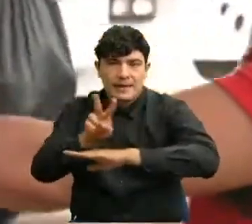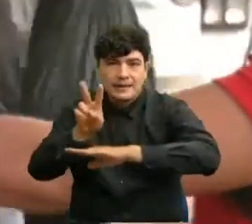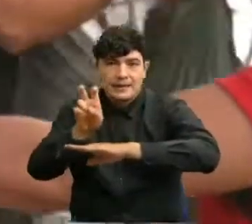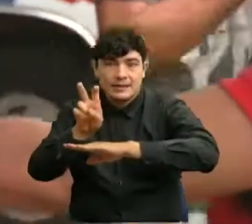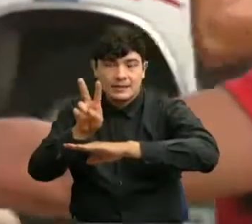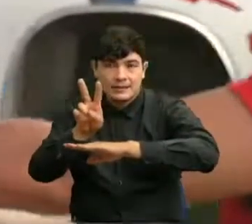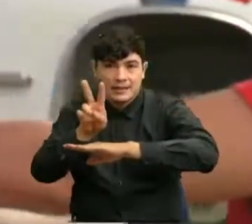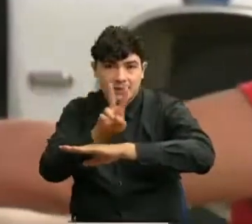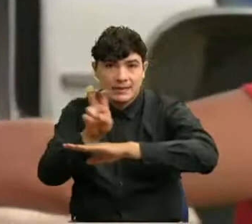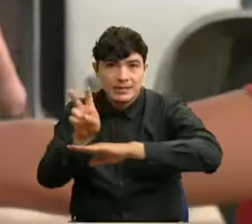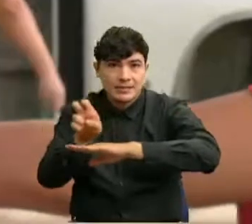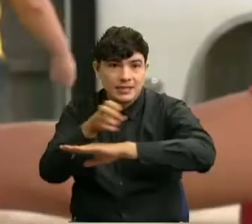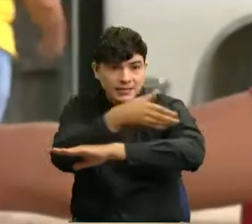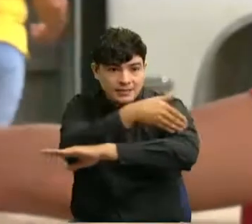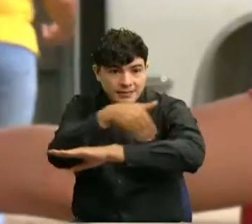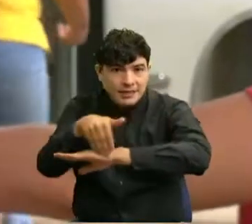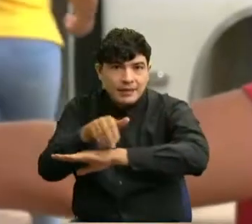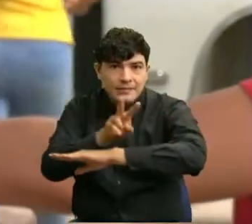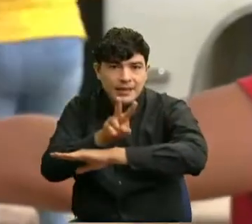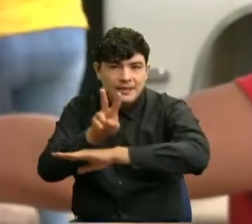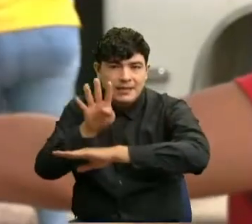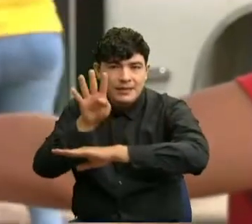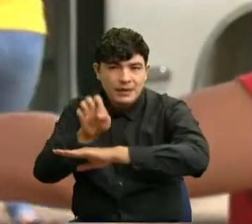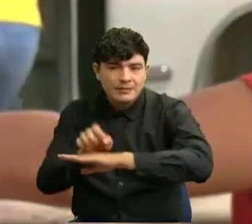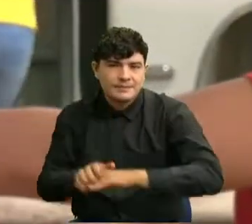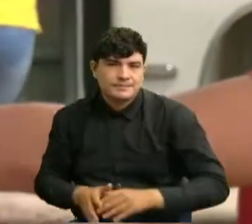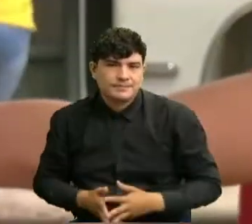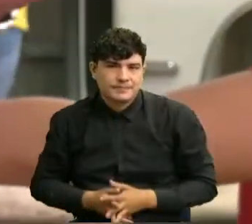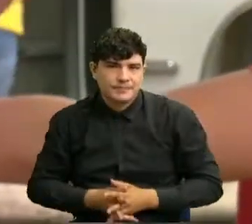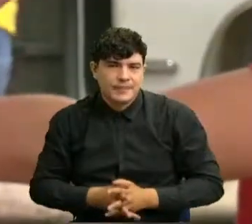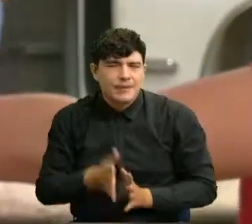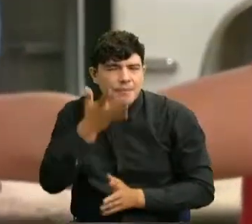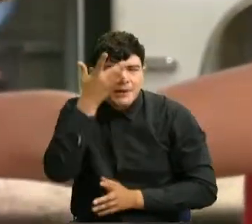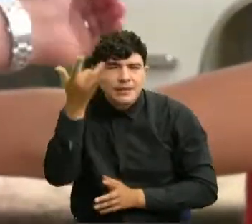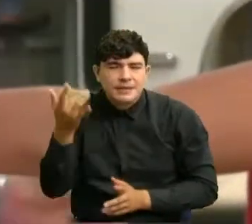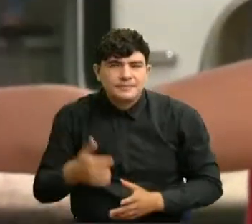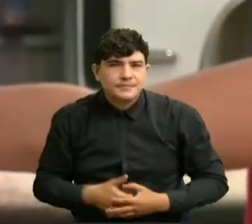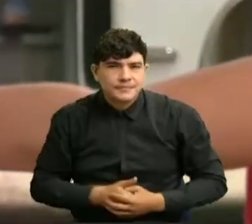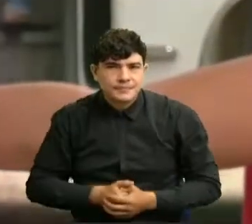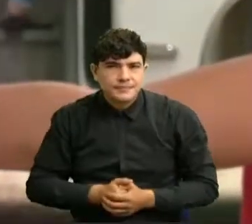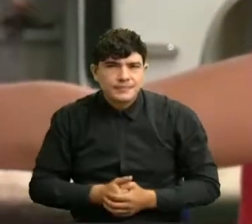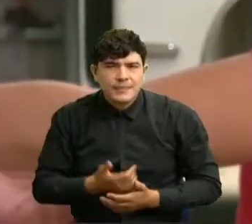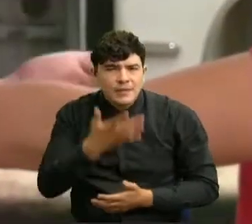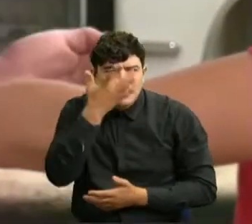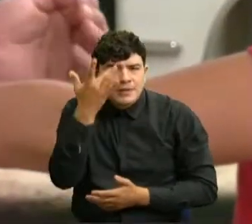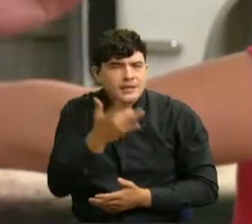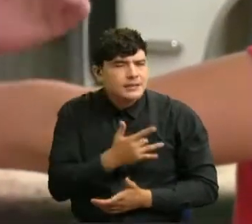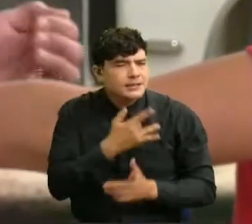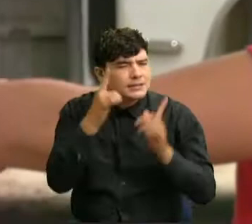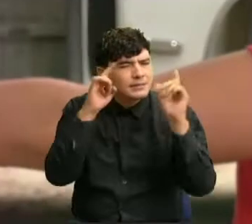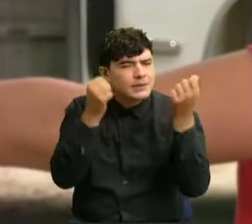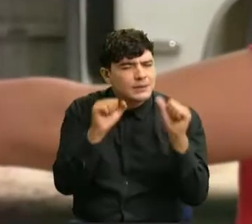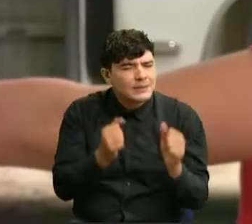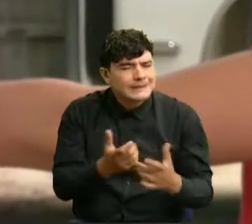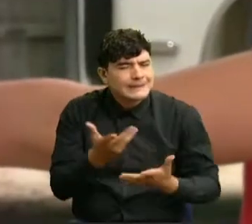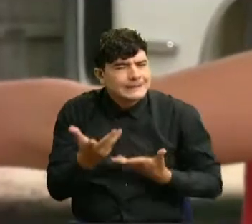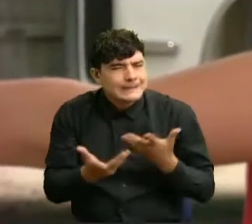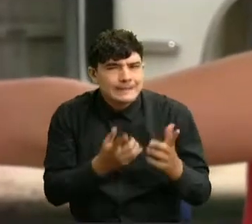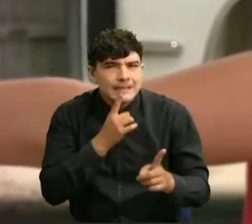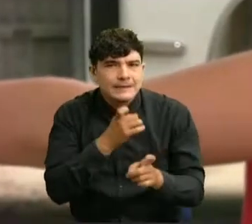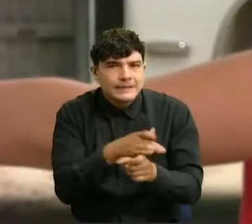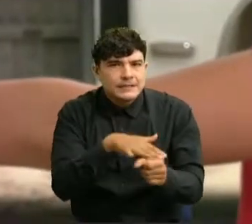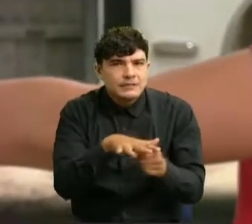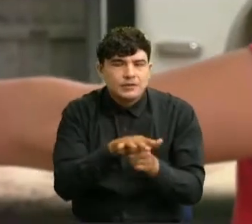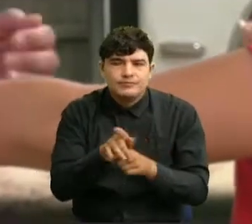calle 29 hasta la calle 26. ¿Por qué la preocupación? Aquí funcionan alrededor de 20, 25